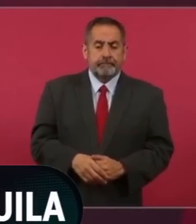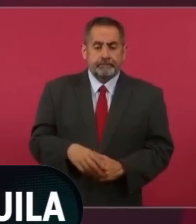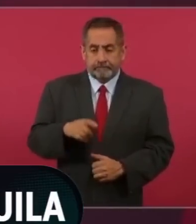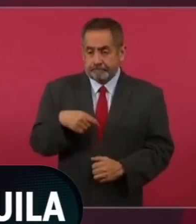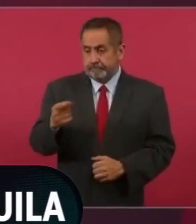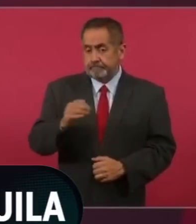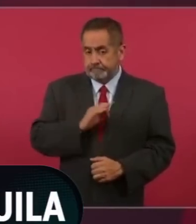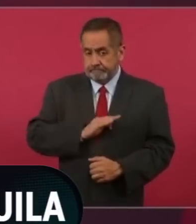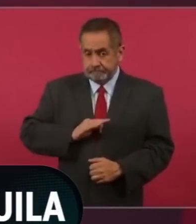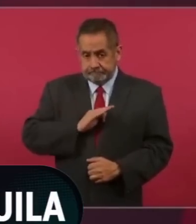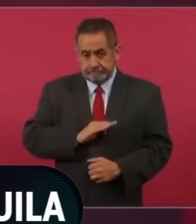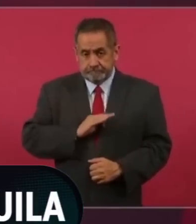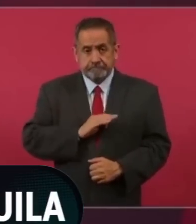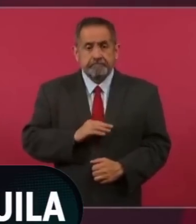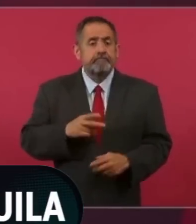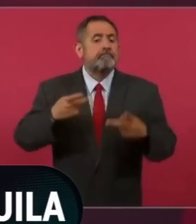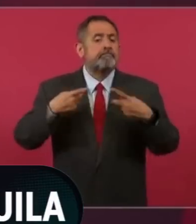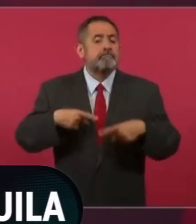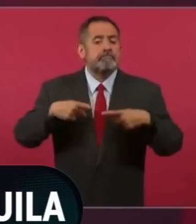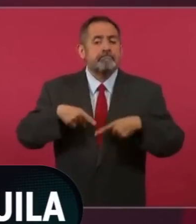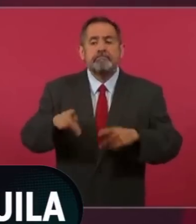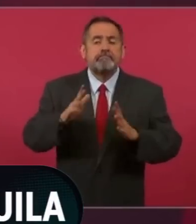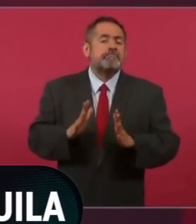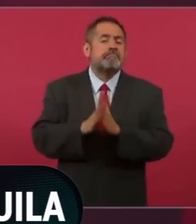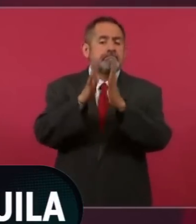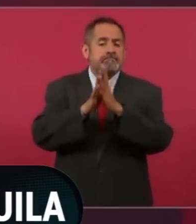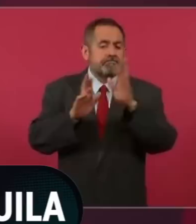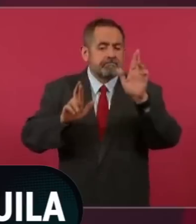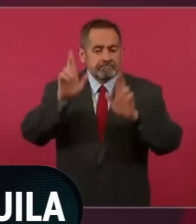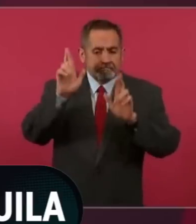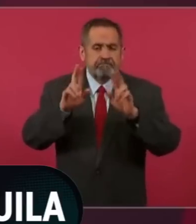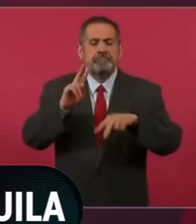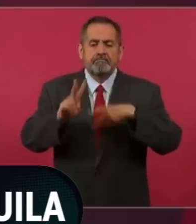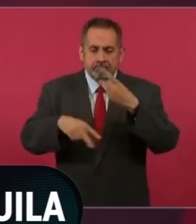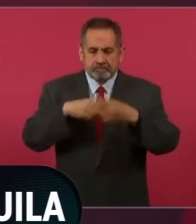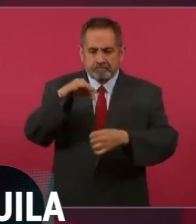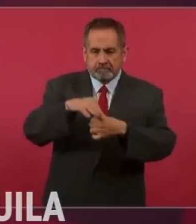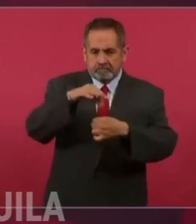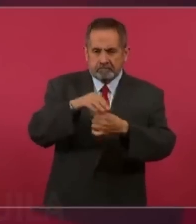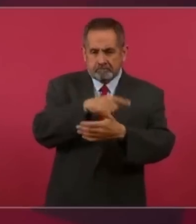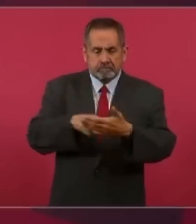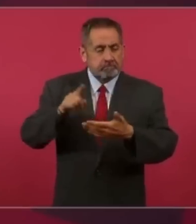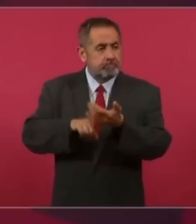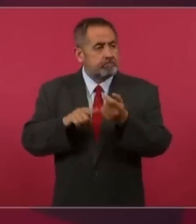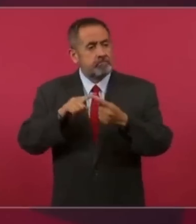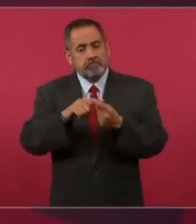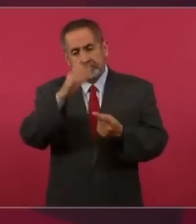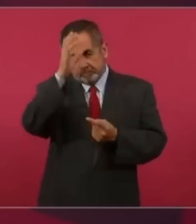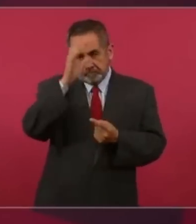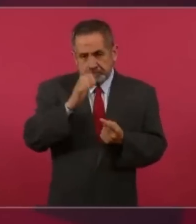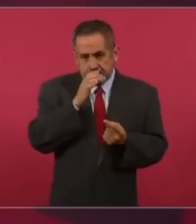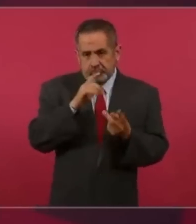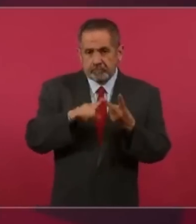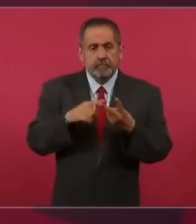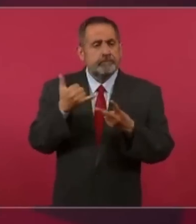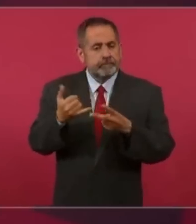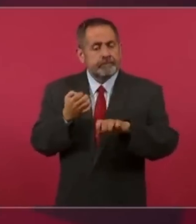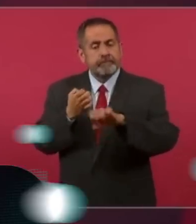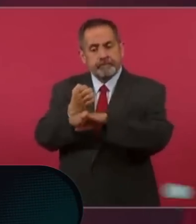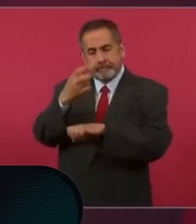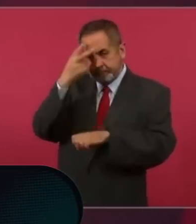felicitar a la gente que participó ayer, a los ciudadanos en Coahuila, en el Estado de